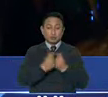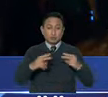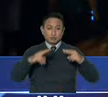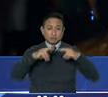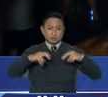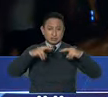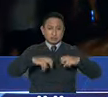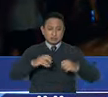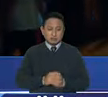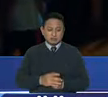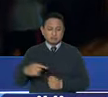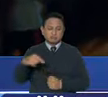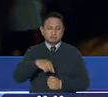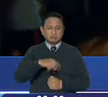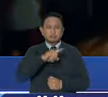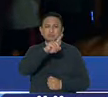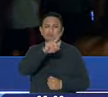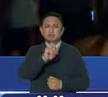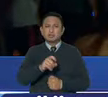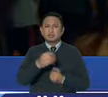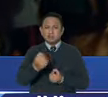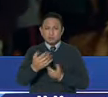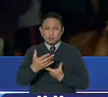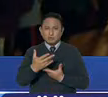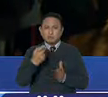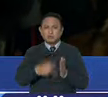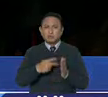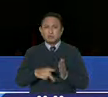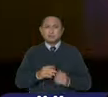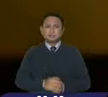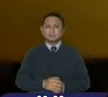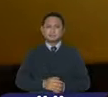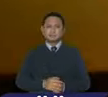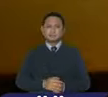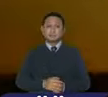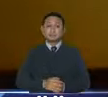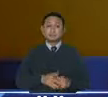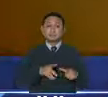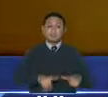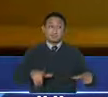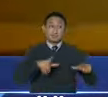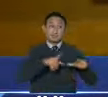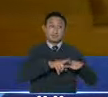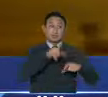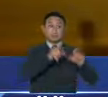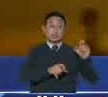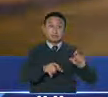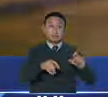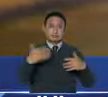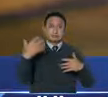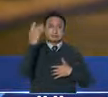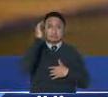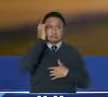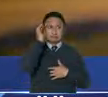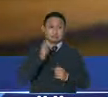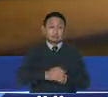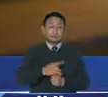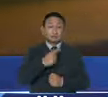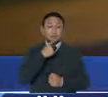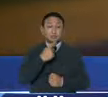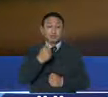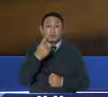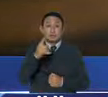también sacando, averiguando información que nos puede dar la comunidad. En el punto, mucho temor entre los vecinos, quienes se limitaron a decir que vieron